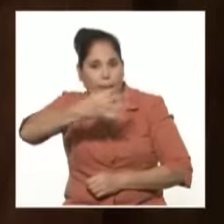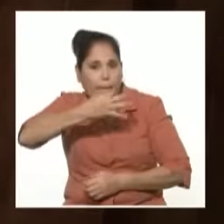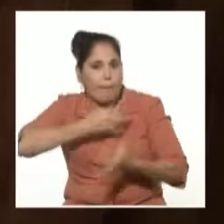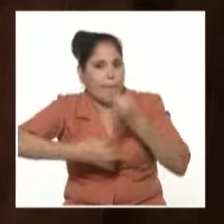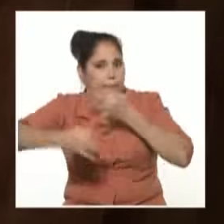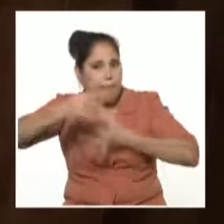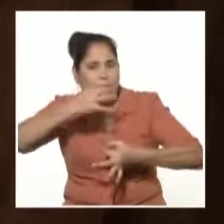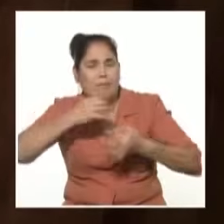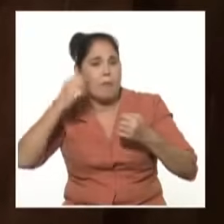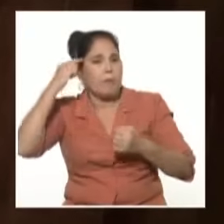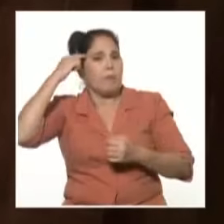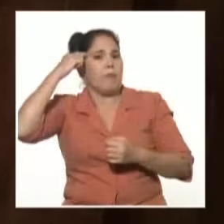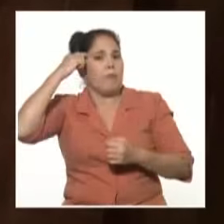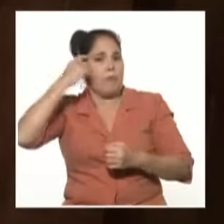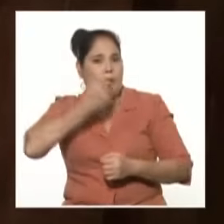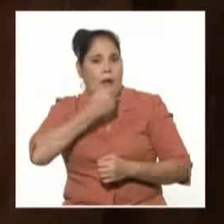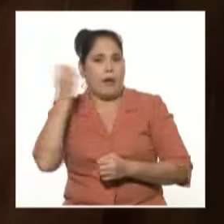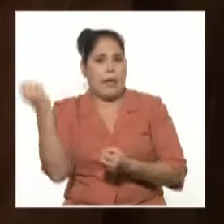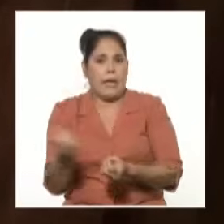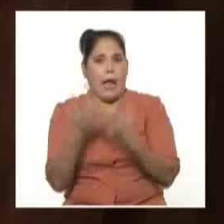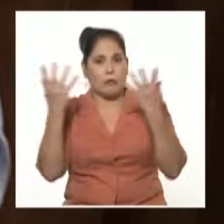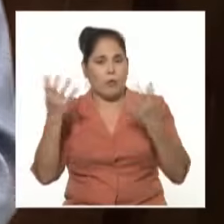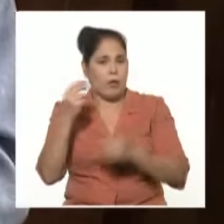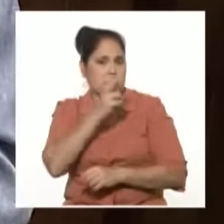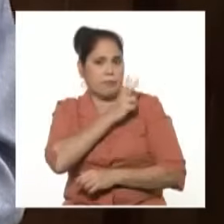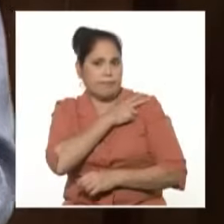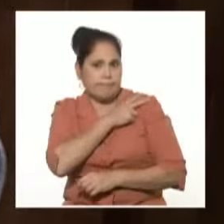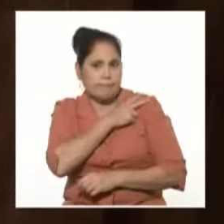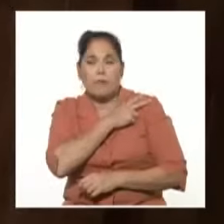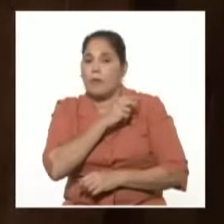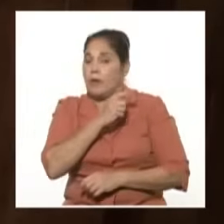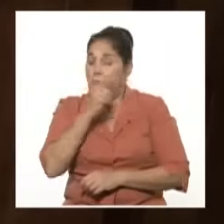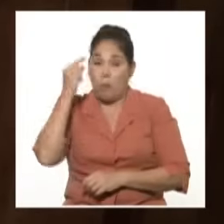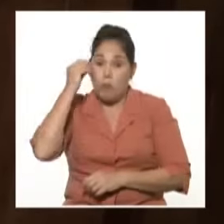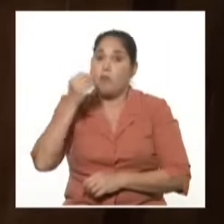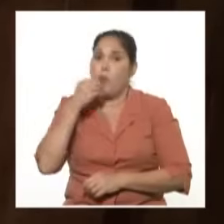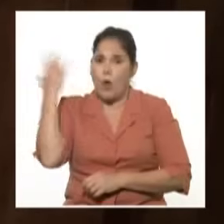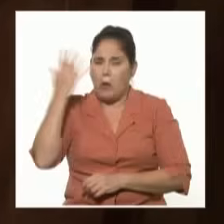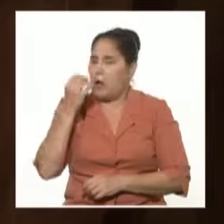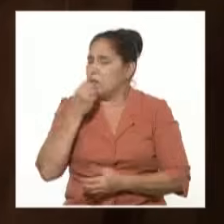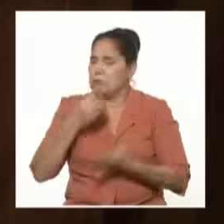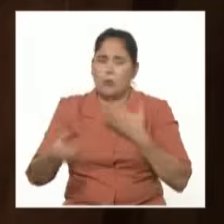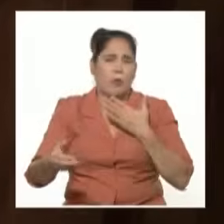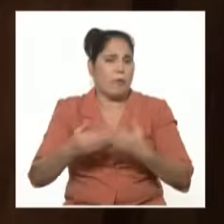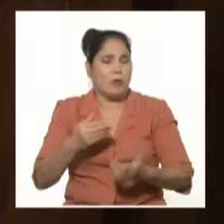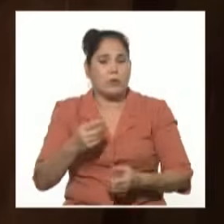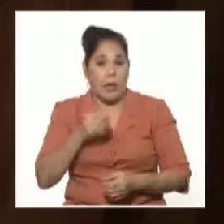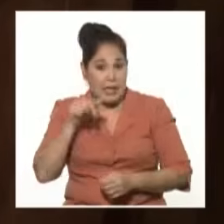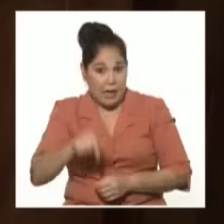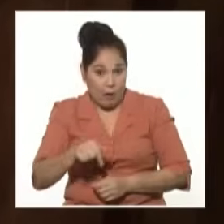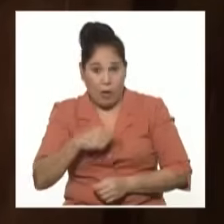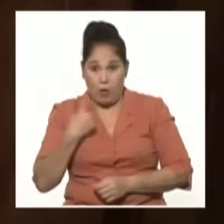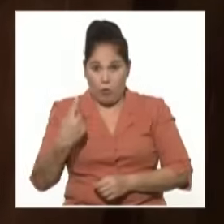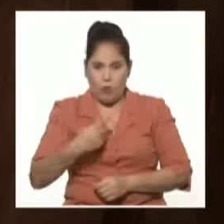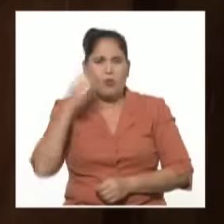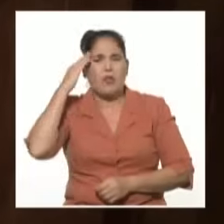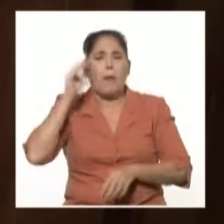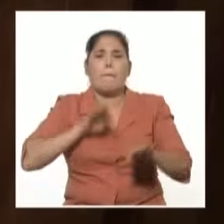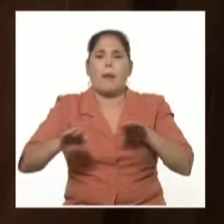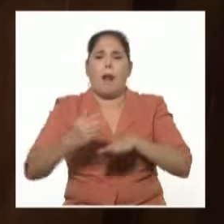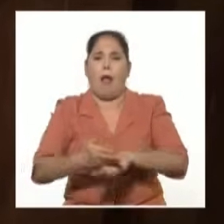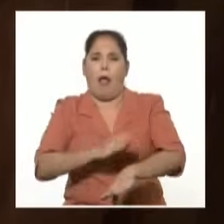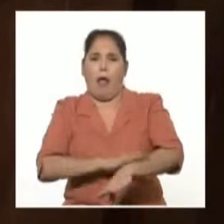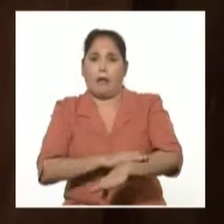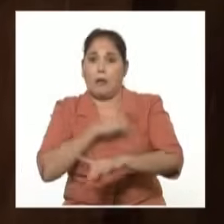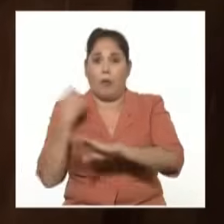desafío a nuestra naturaleza como cuadros y dirigentes del partido. Tal como actuamos entonces, evitando